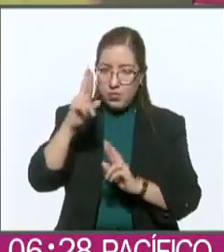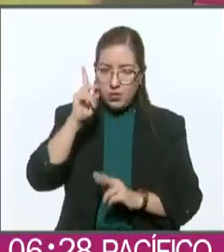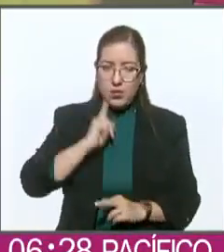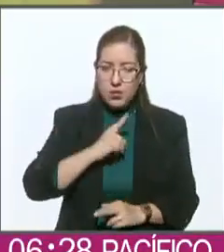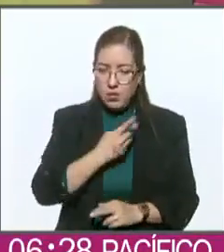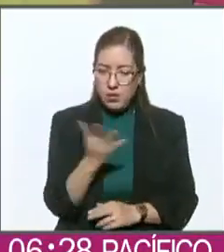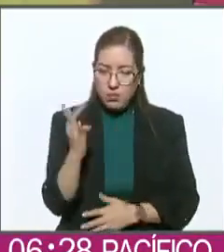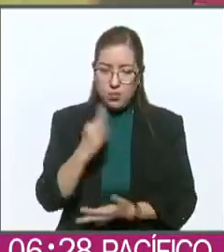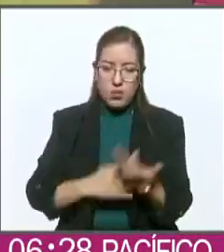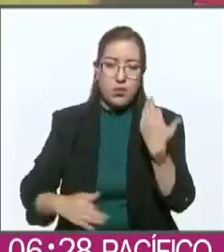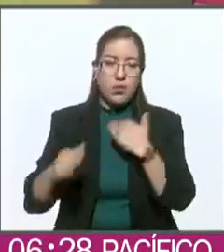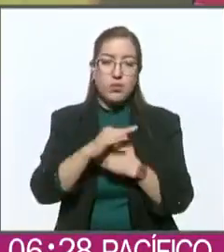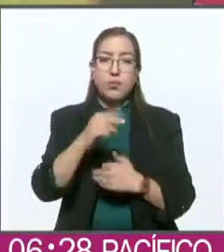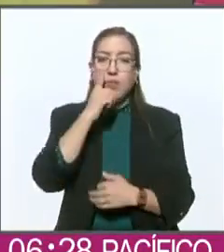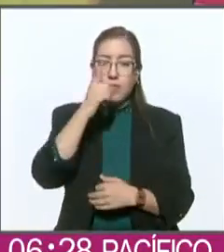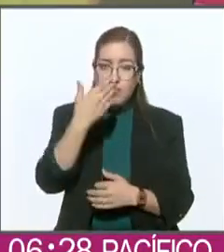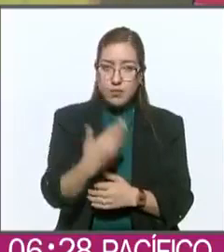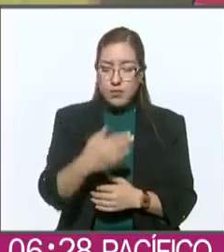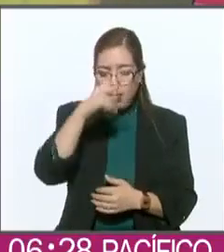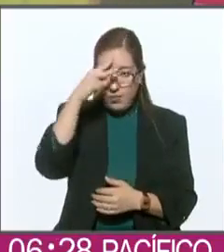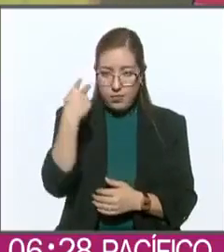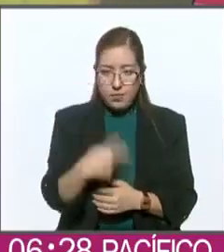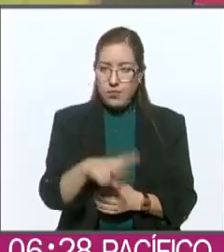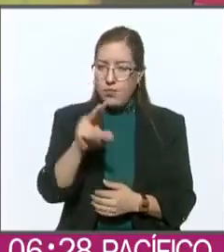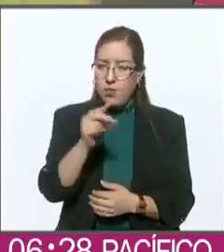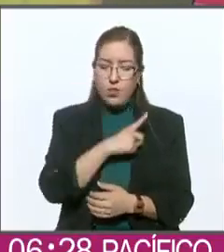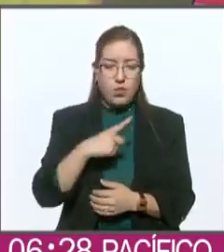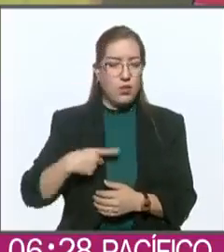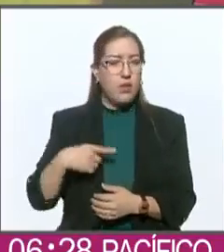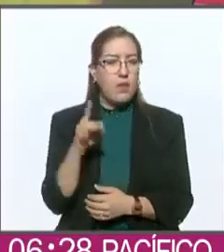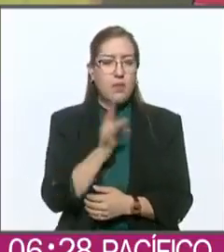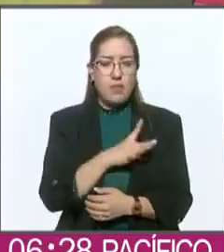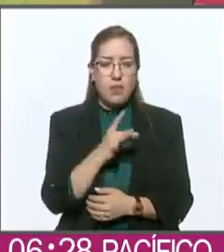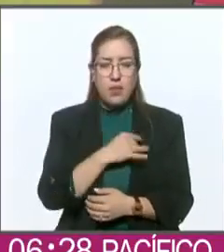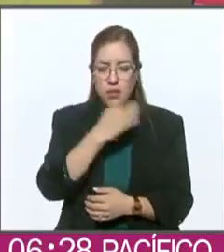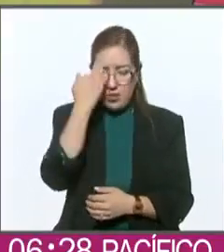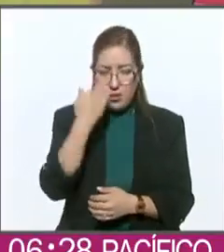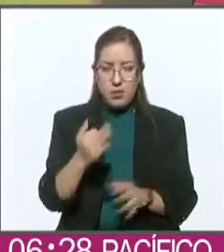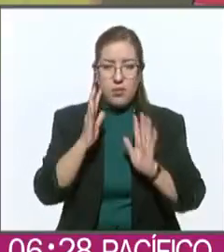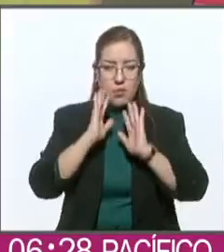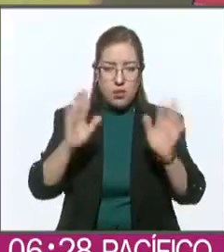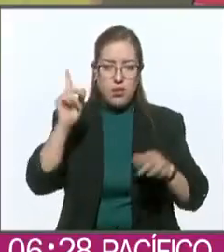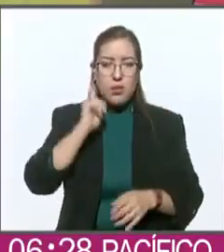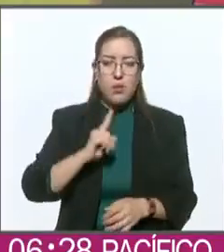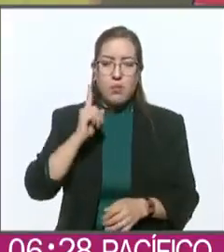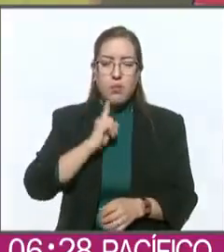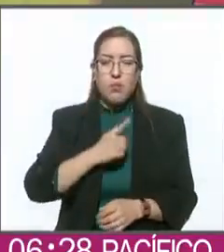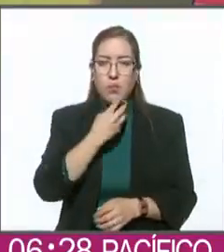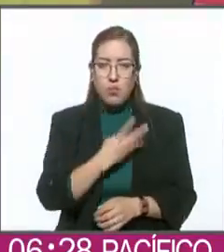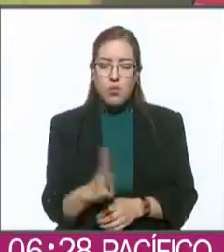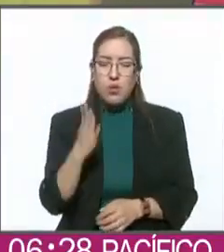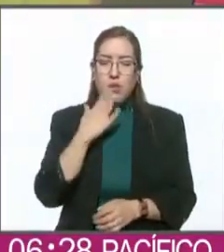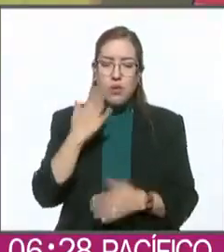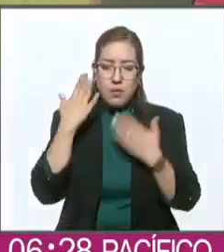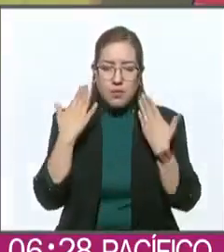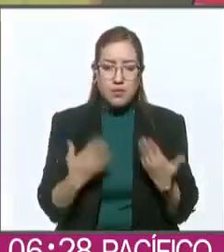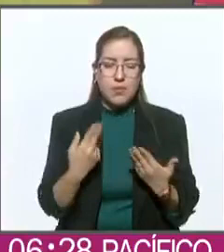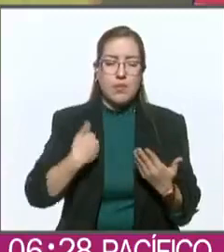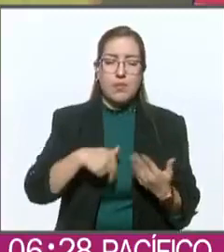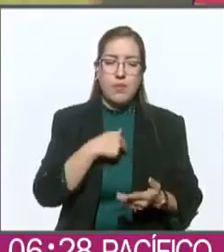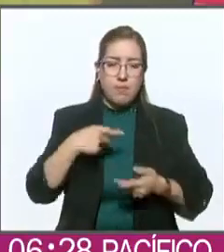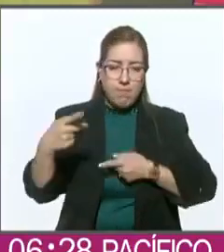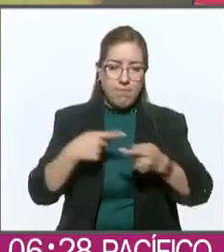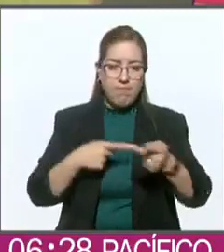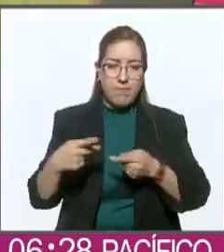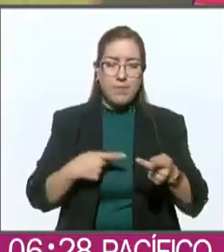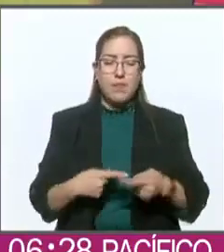casos y decirle a México que no debemos tener temor. El tiempo de las mujeres llegó, nuestra capacidad, nuestra preparación y